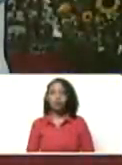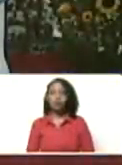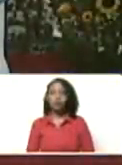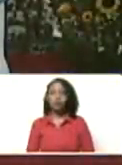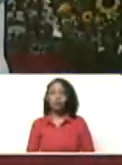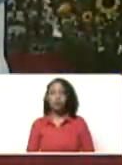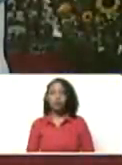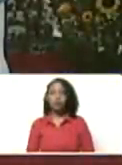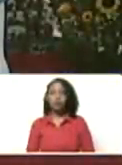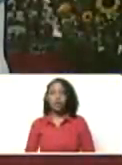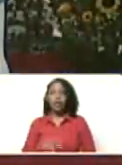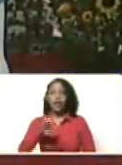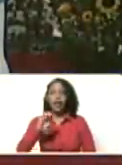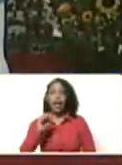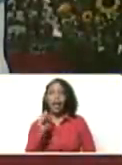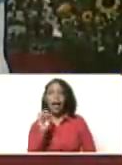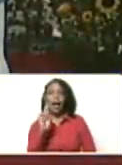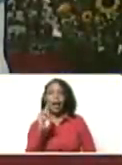Arle,